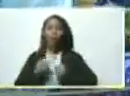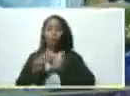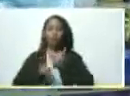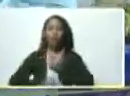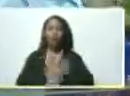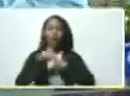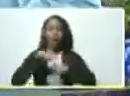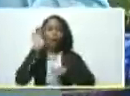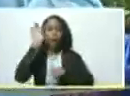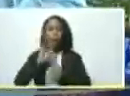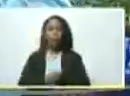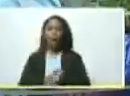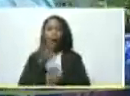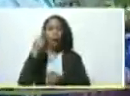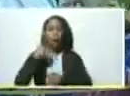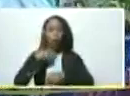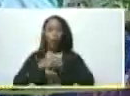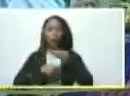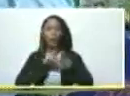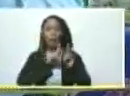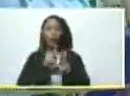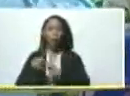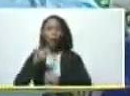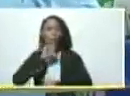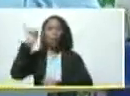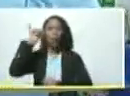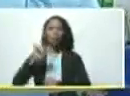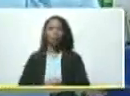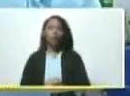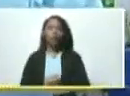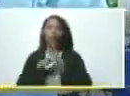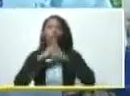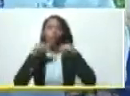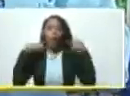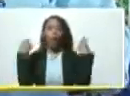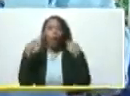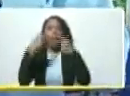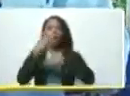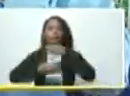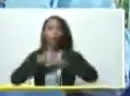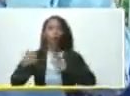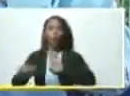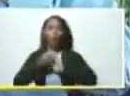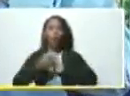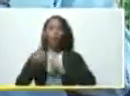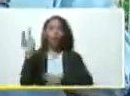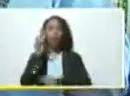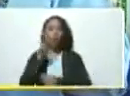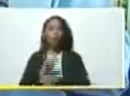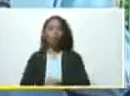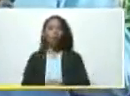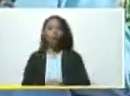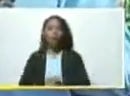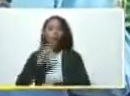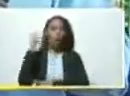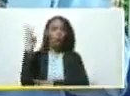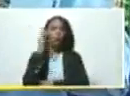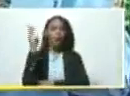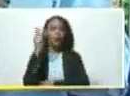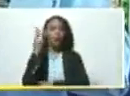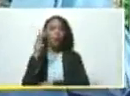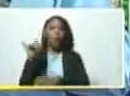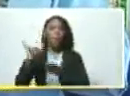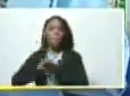país. Ayer yo hice un programa y denuncié todas las campañas que hicieron contra Venezuela. En Washington Post,